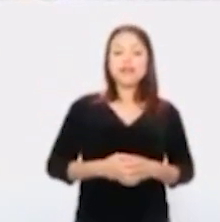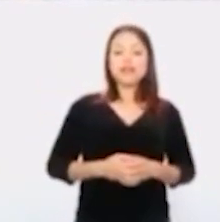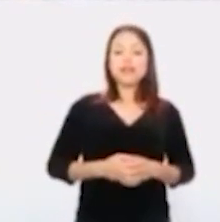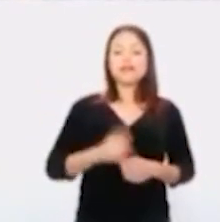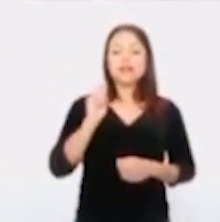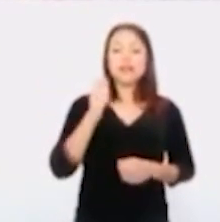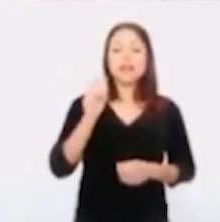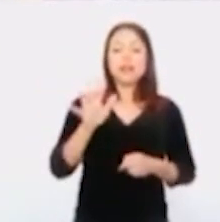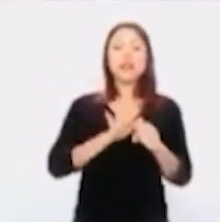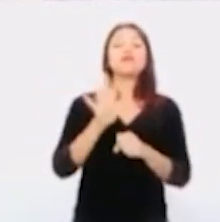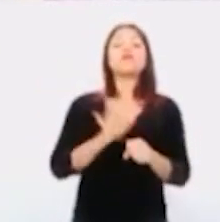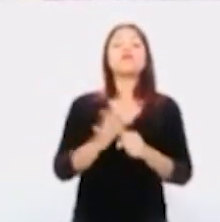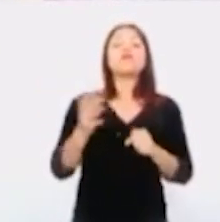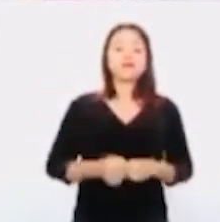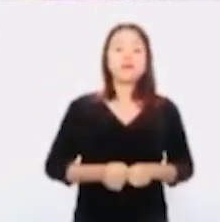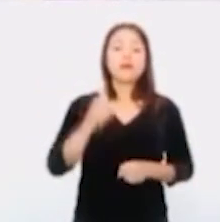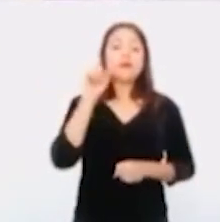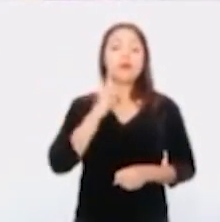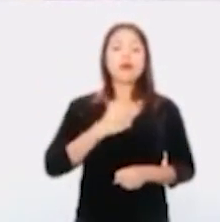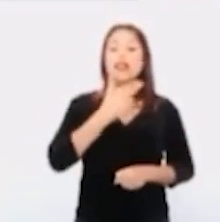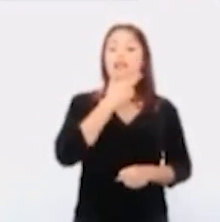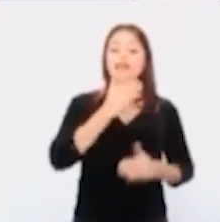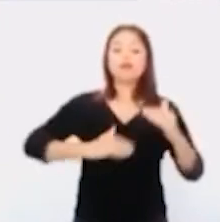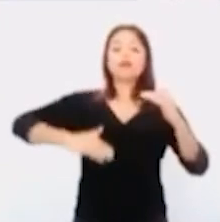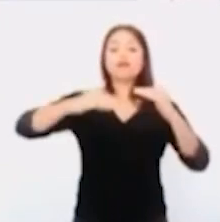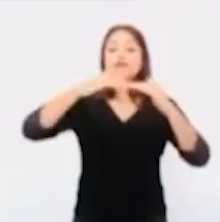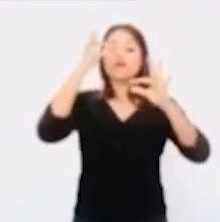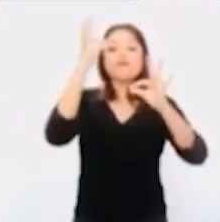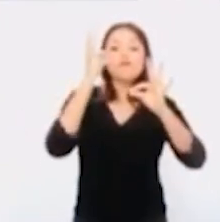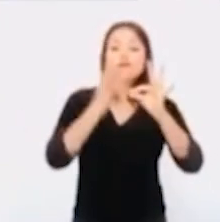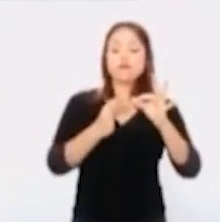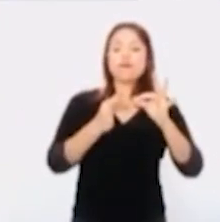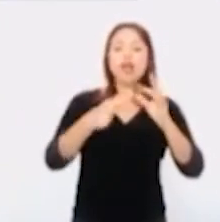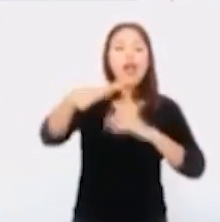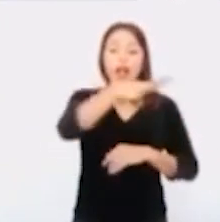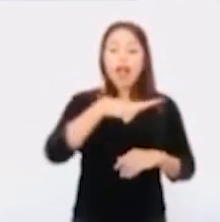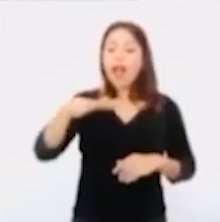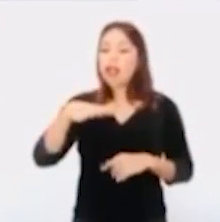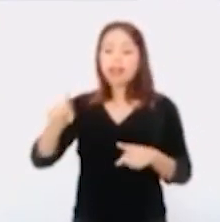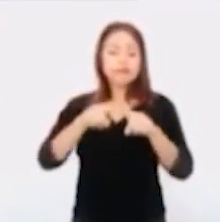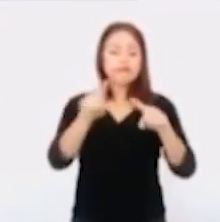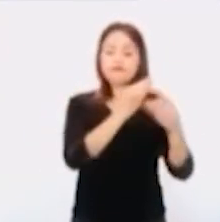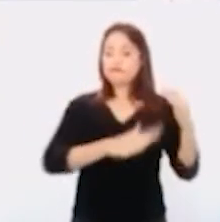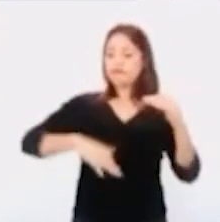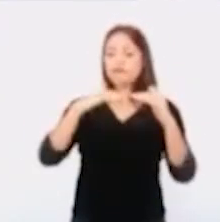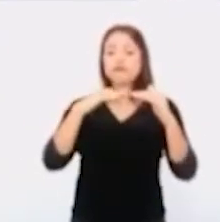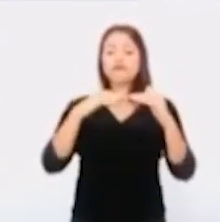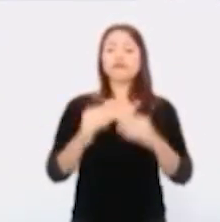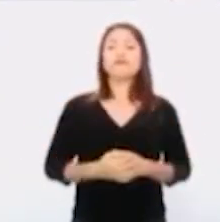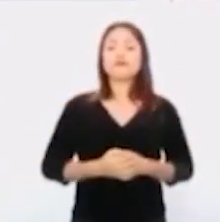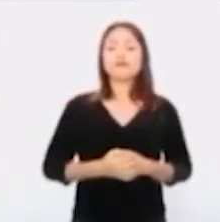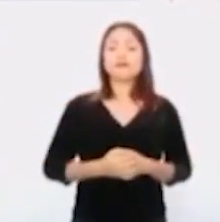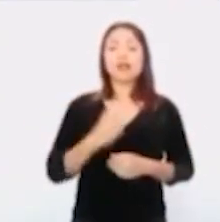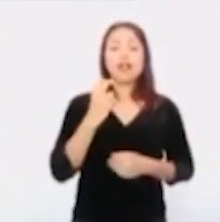estudiantil acudió al evento en que se entregaron los apoyos económicos ahí brugada dio por arrancada la construcción del segundo piso